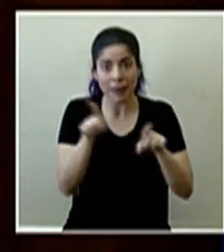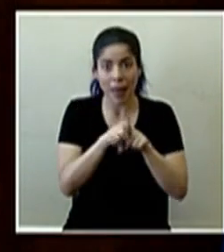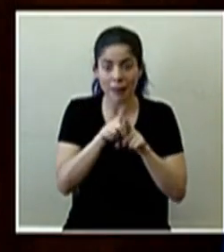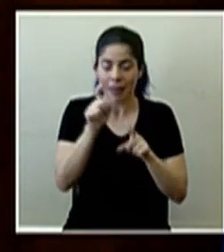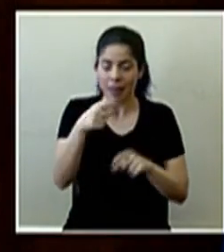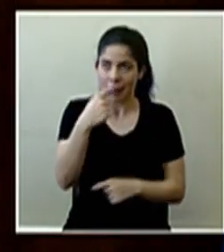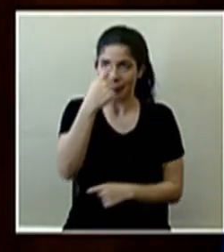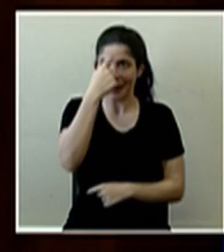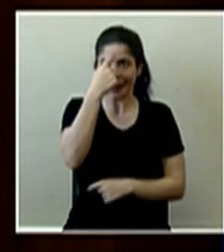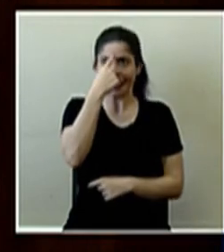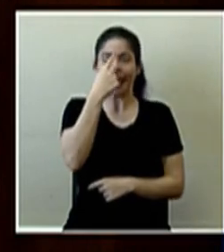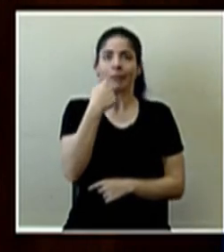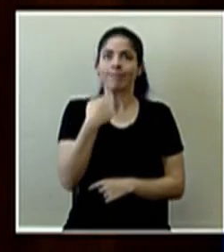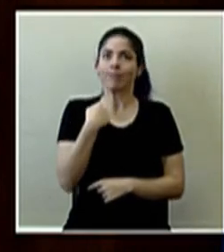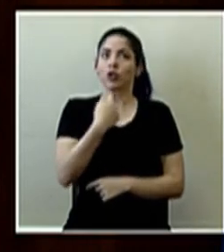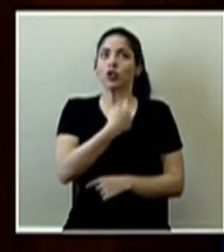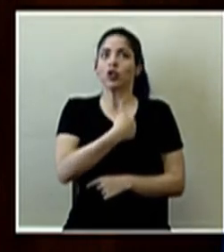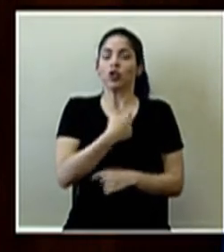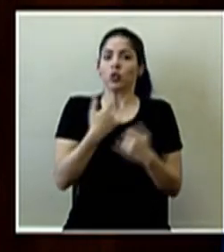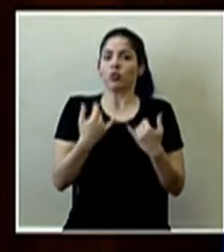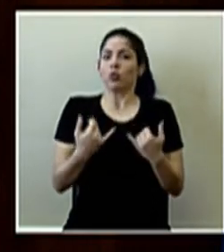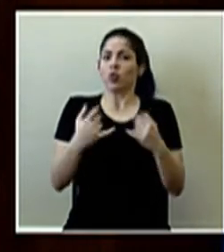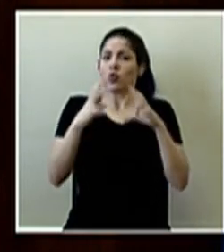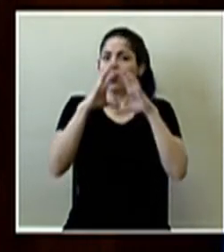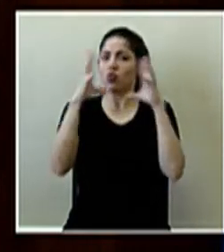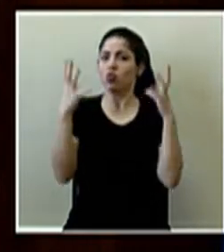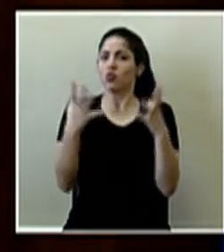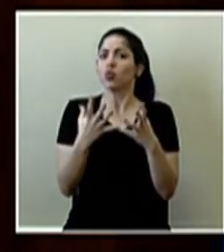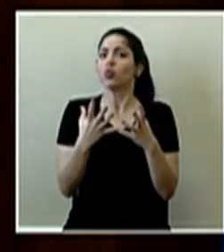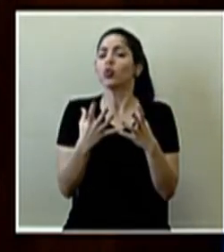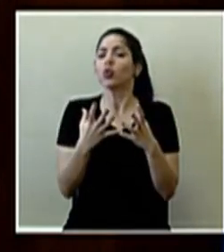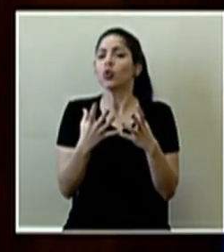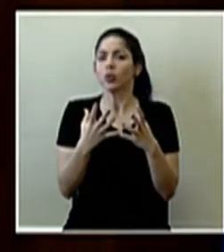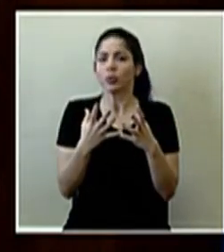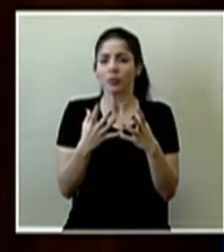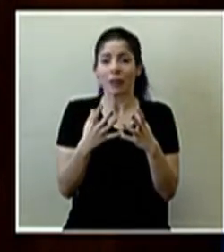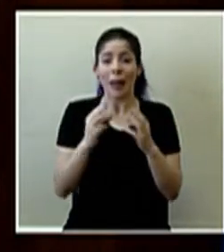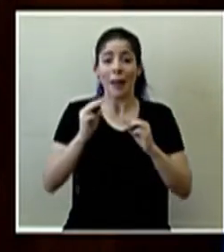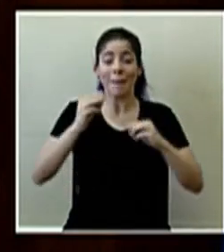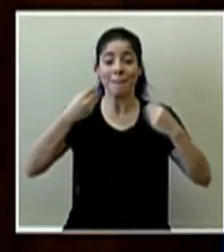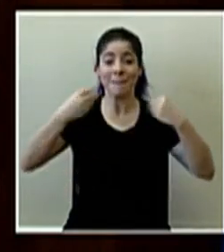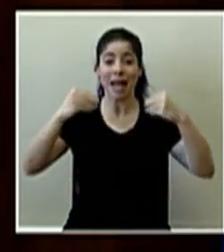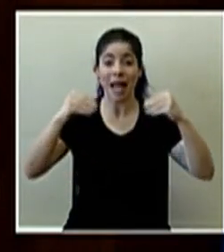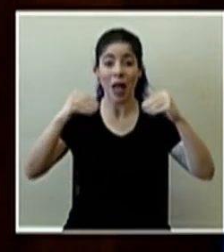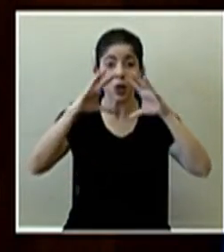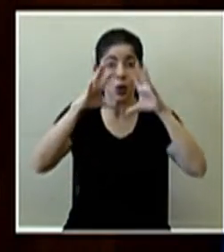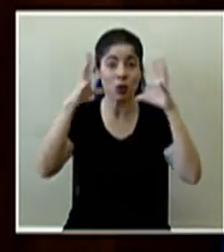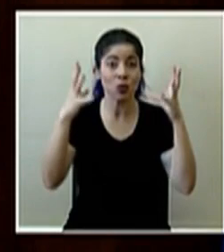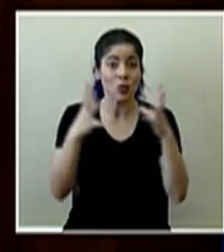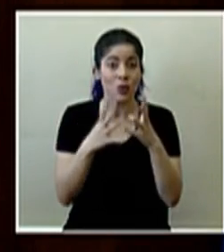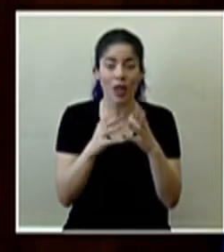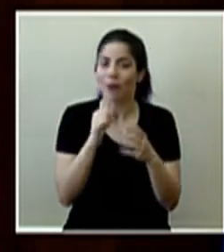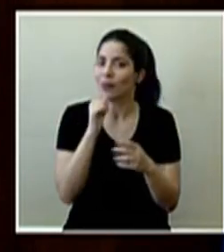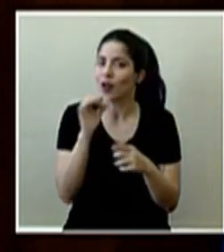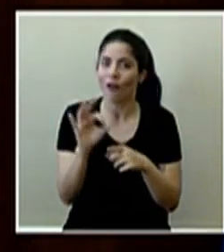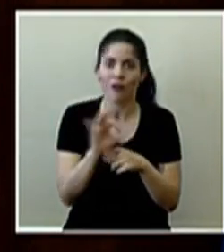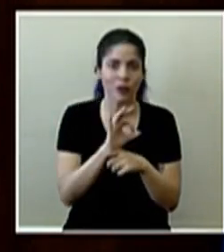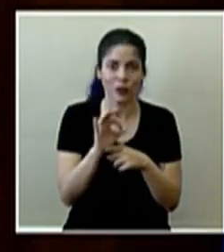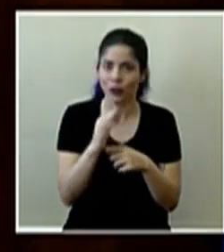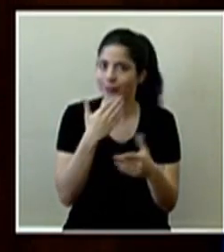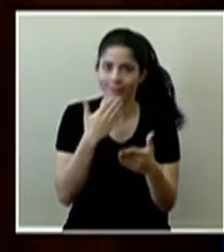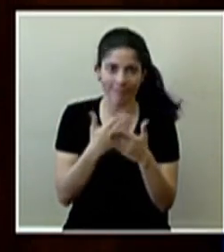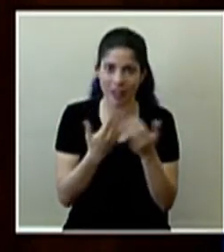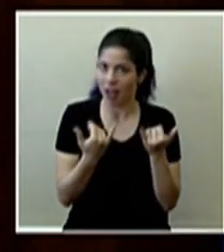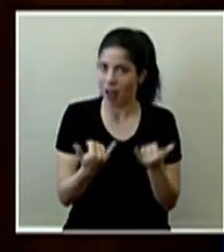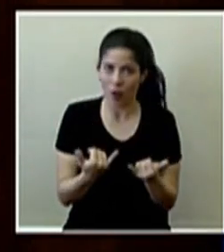que nosotros estamos en un mundo donde ese mercado mundial no está funcionando